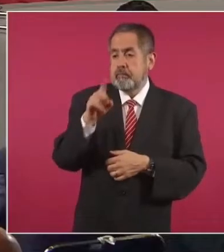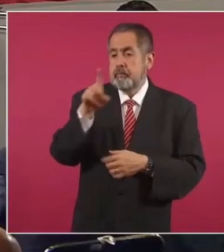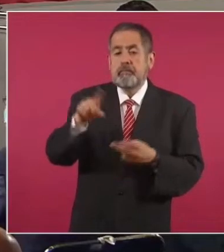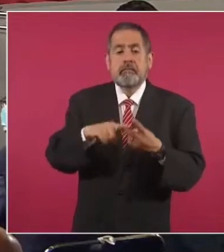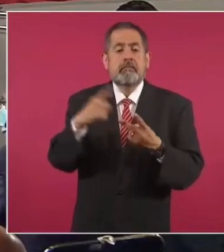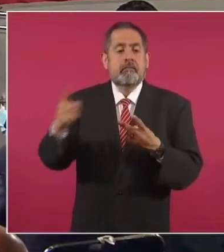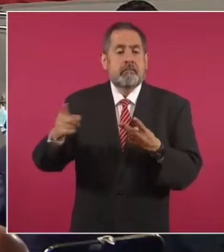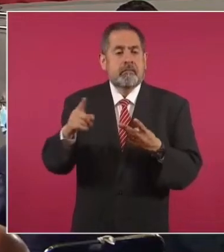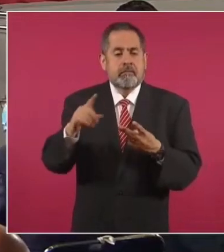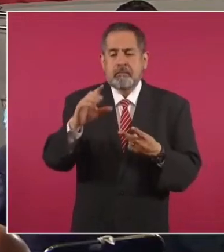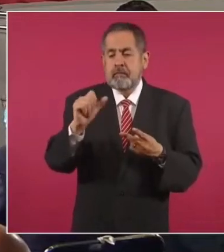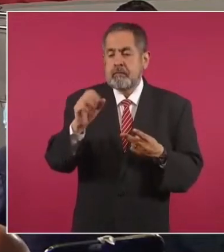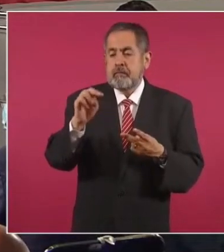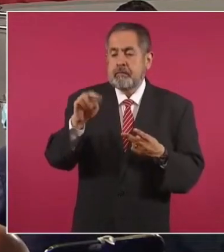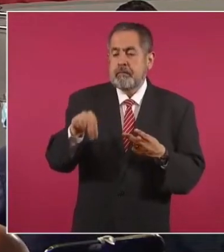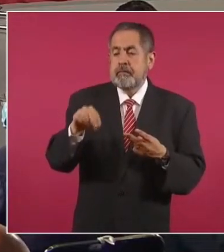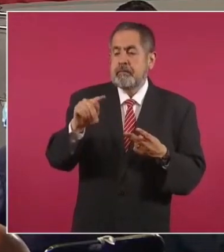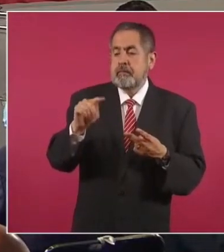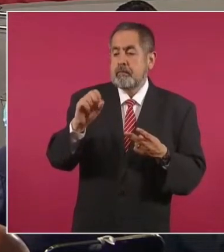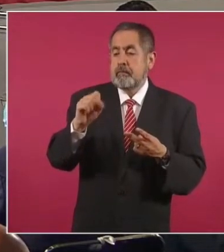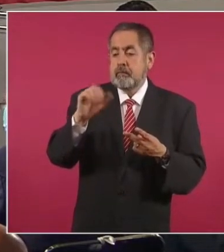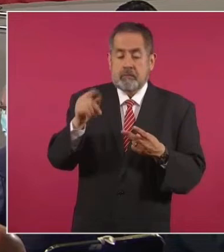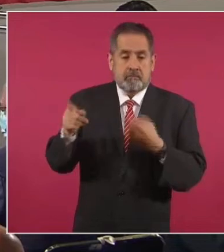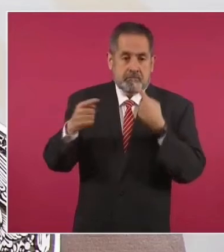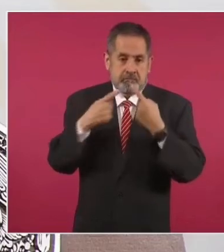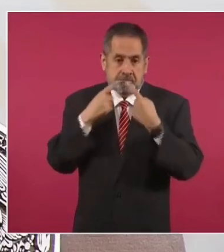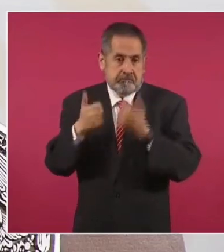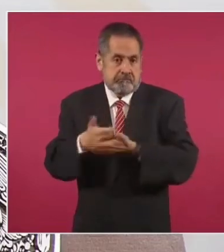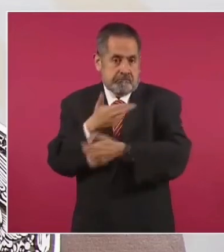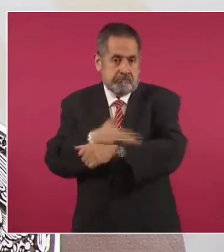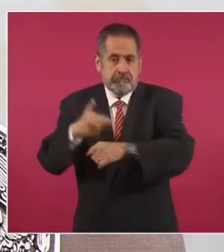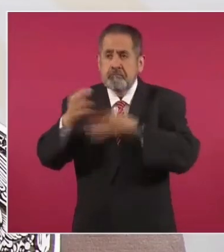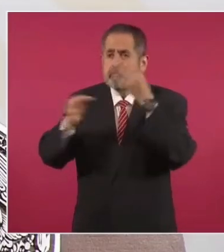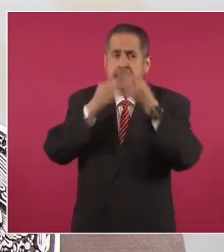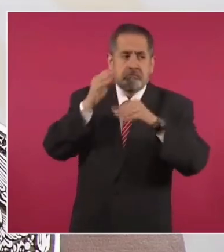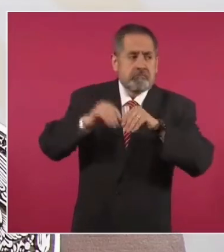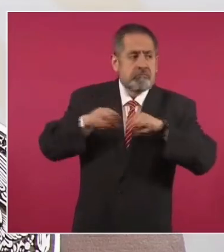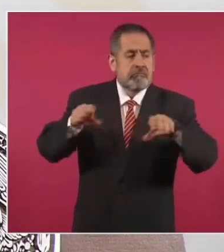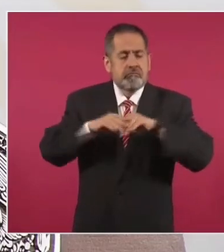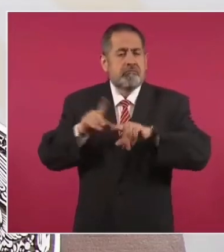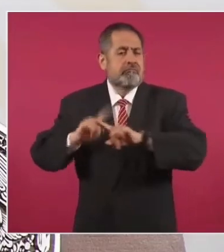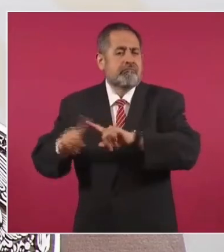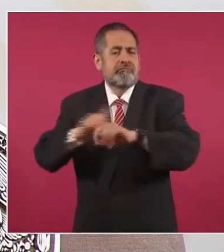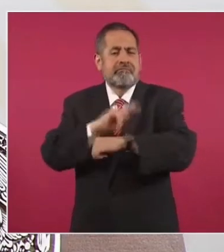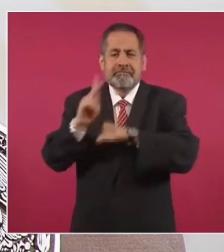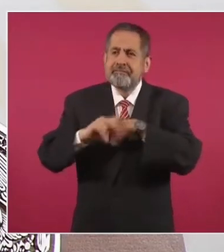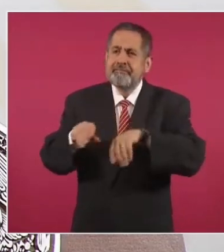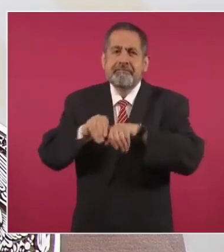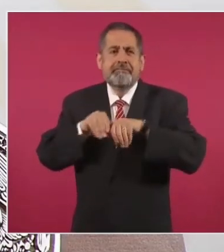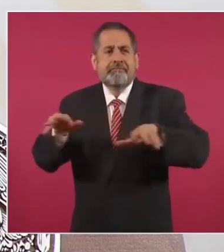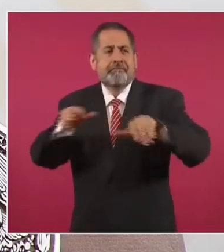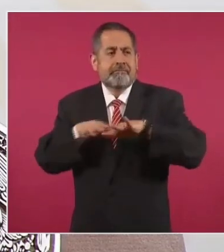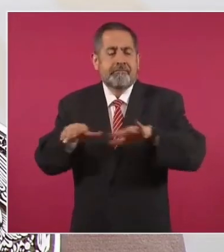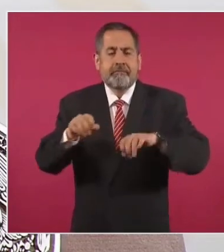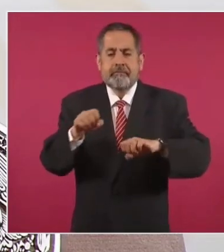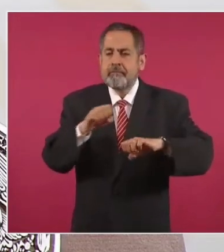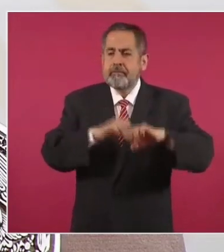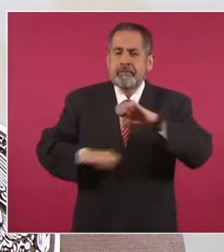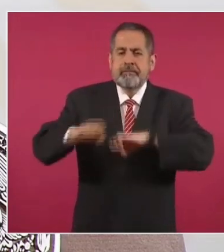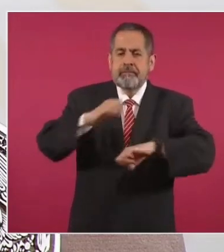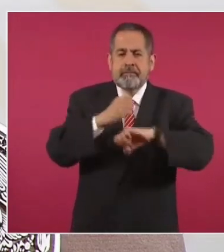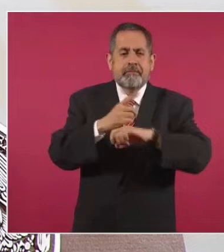Moreno Toscano, con quien estamos trabajando esta vinculación para la difusión de la convocatoria en cada país a través de las embajadas y